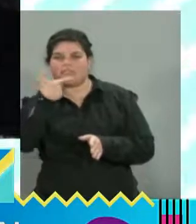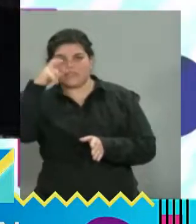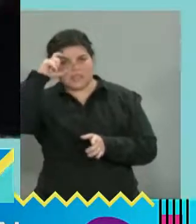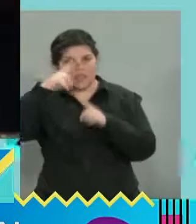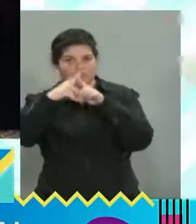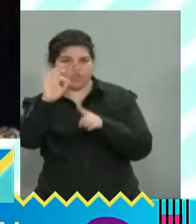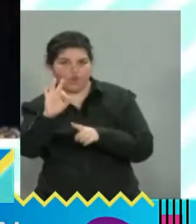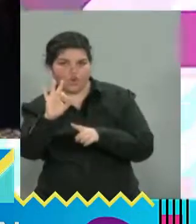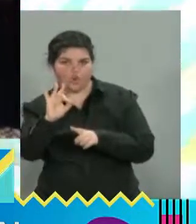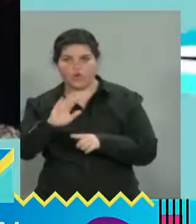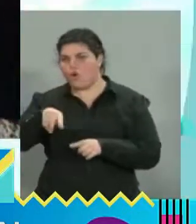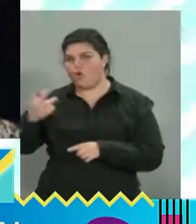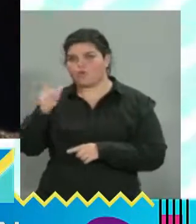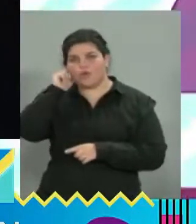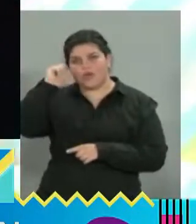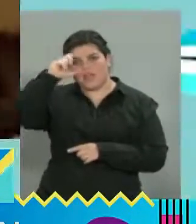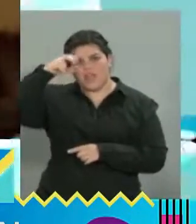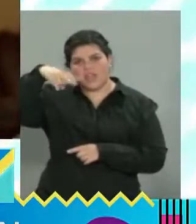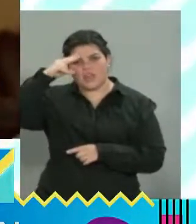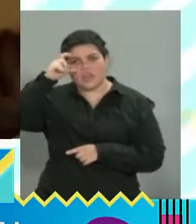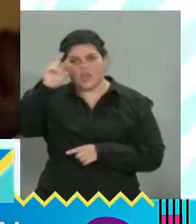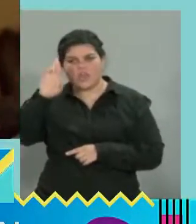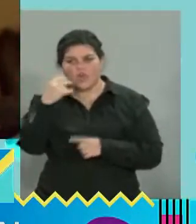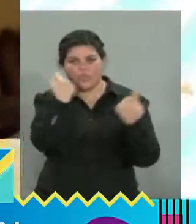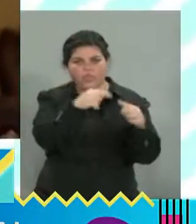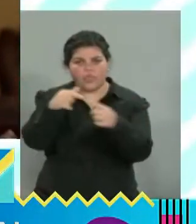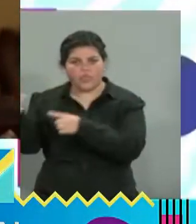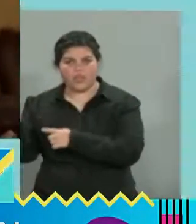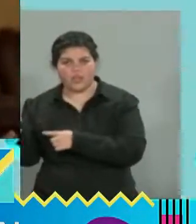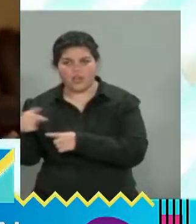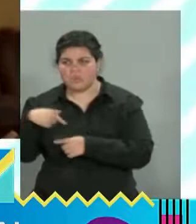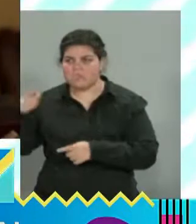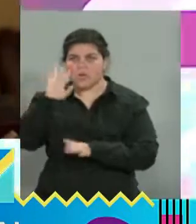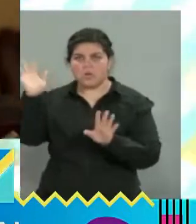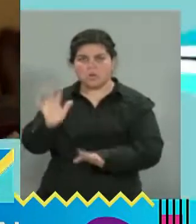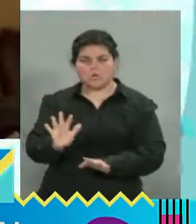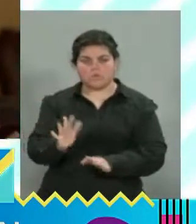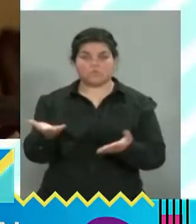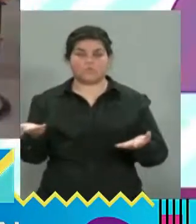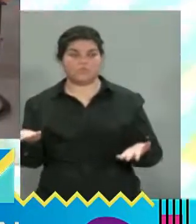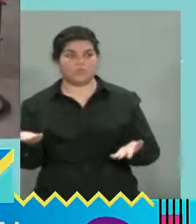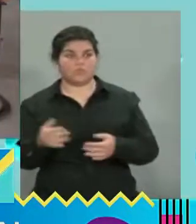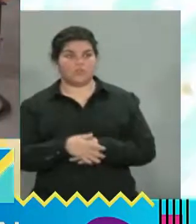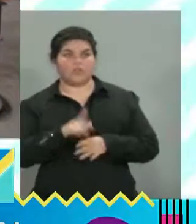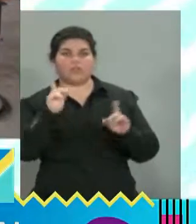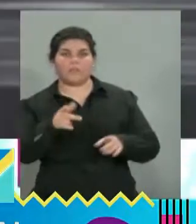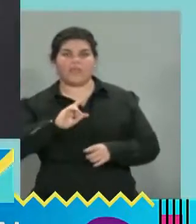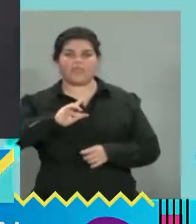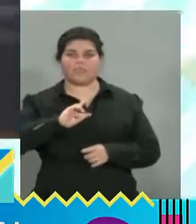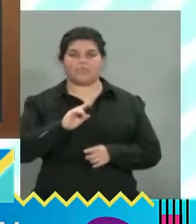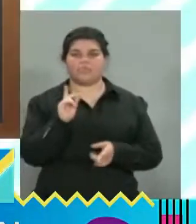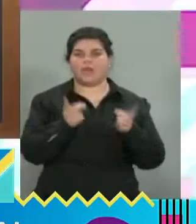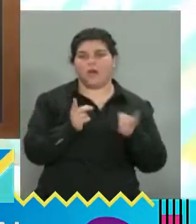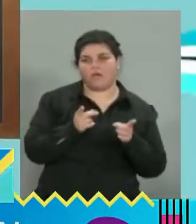idea y mezclan, sí, te dice, sí, el transexual, el travesti, que